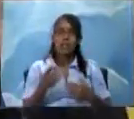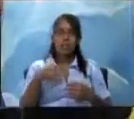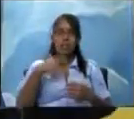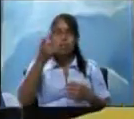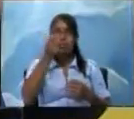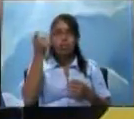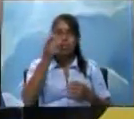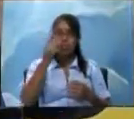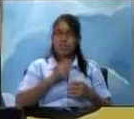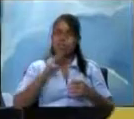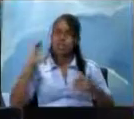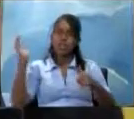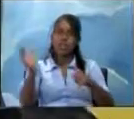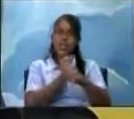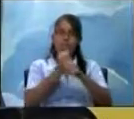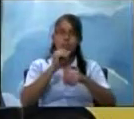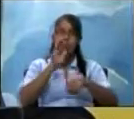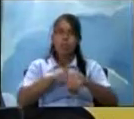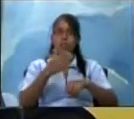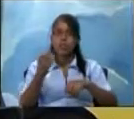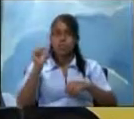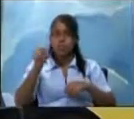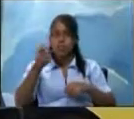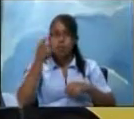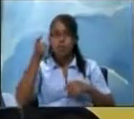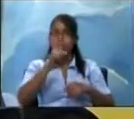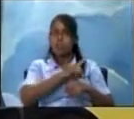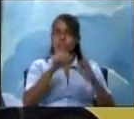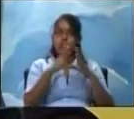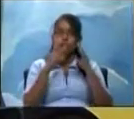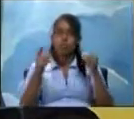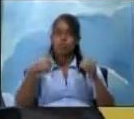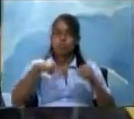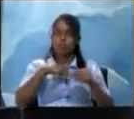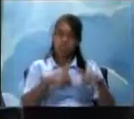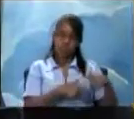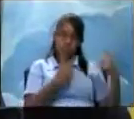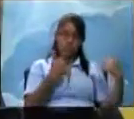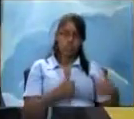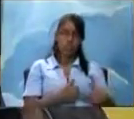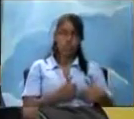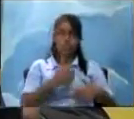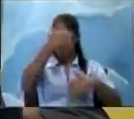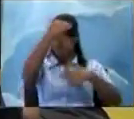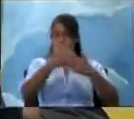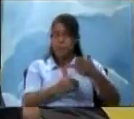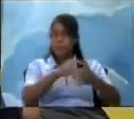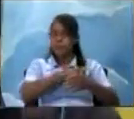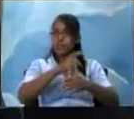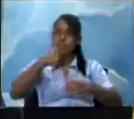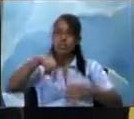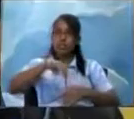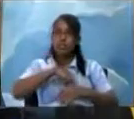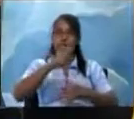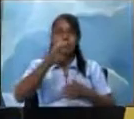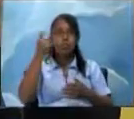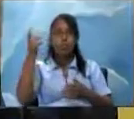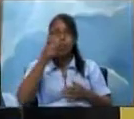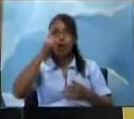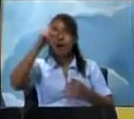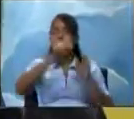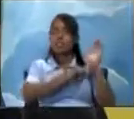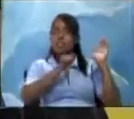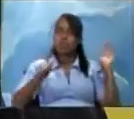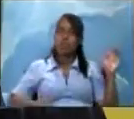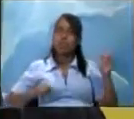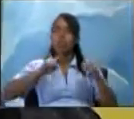me buscaréis y me hallaréis si me buscaréis de todo vuestro corazón. Y el texto lema de nosotros hoy, buscad